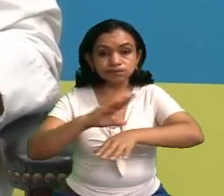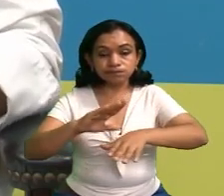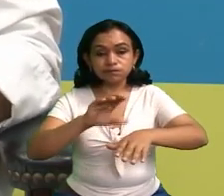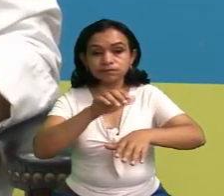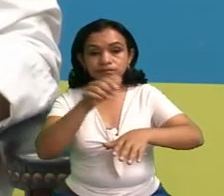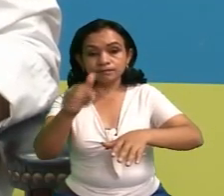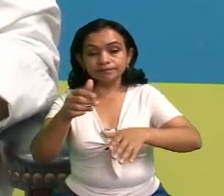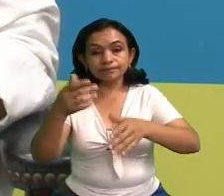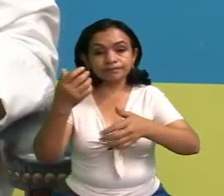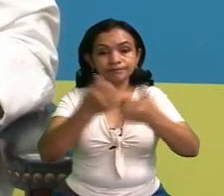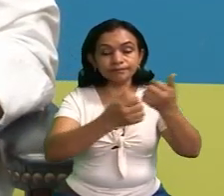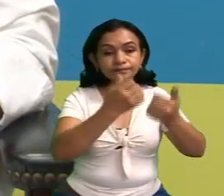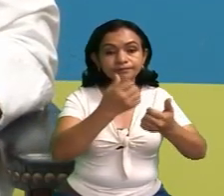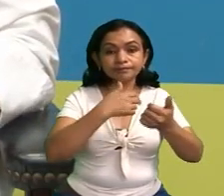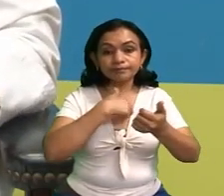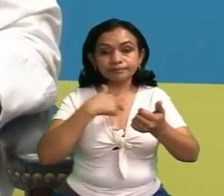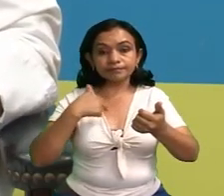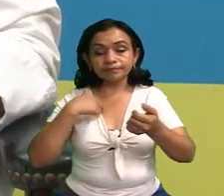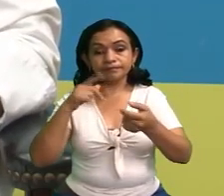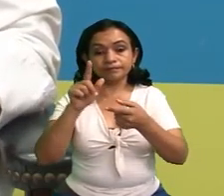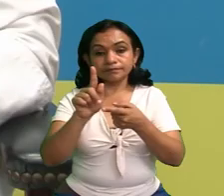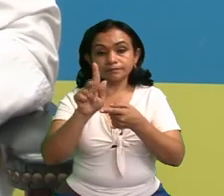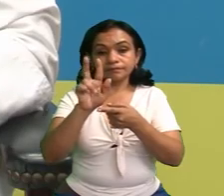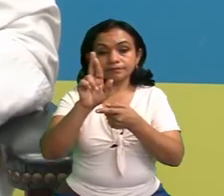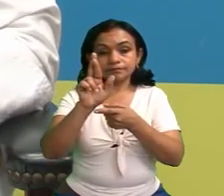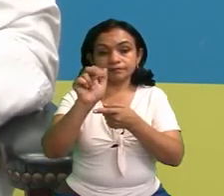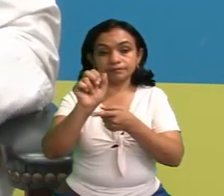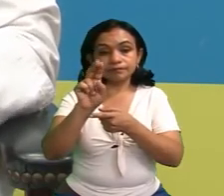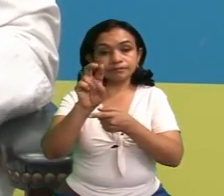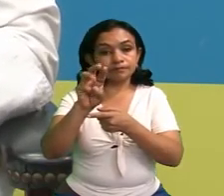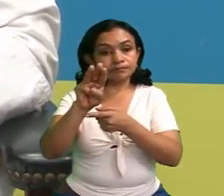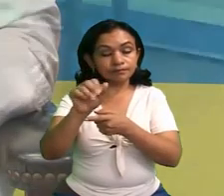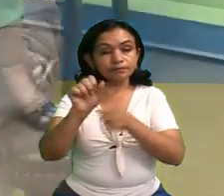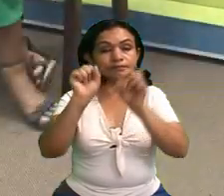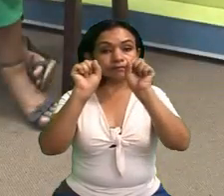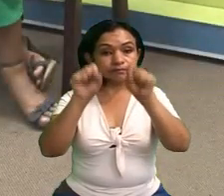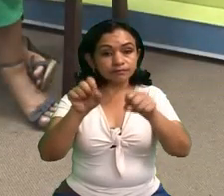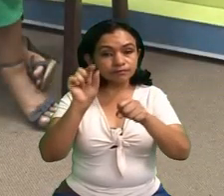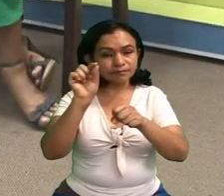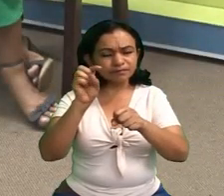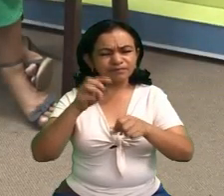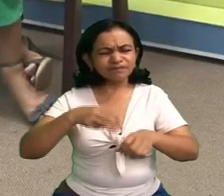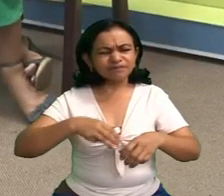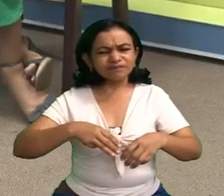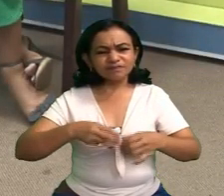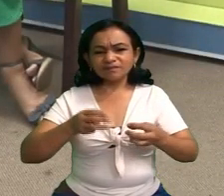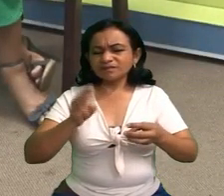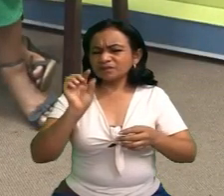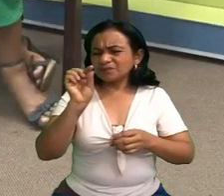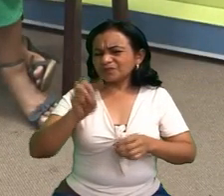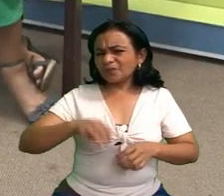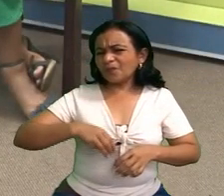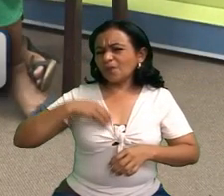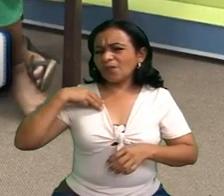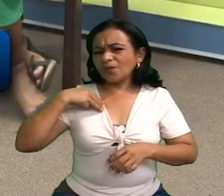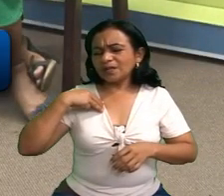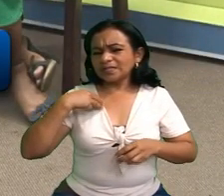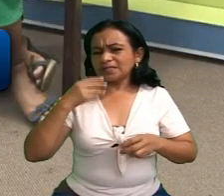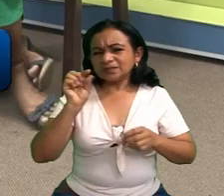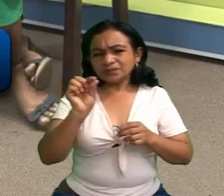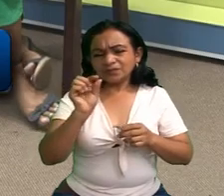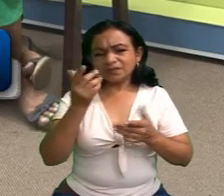ciertos traumas, ¿verdad? Sin embargo, también puede ser un poquito molesto y aparecer este tipo de patología